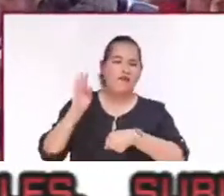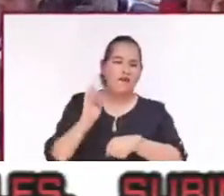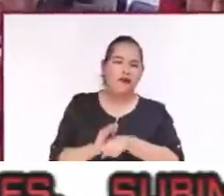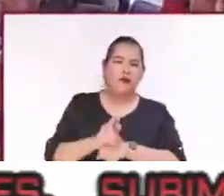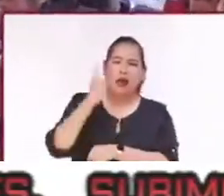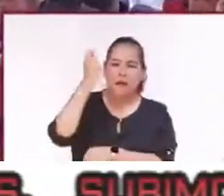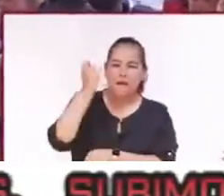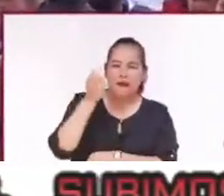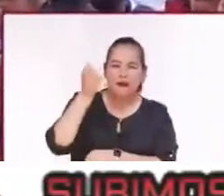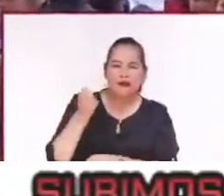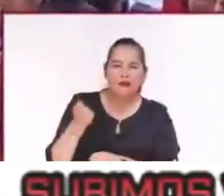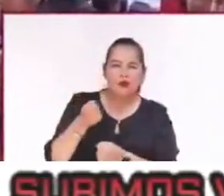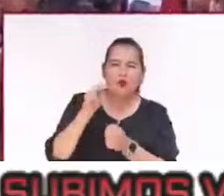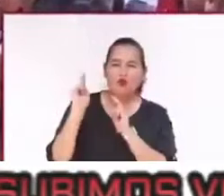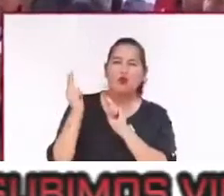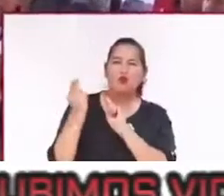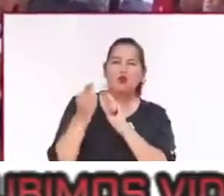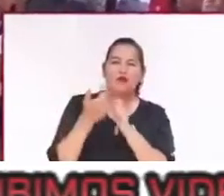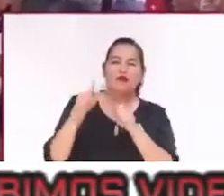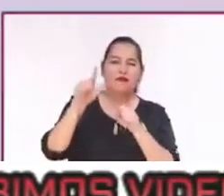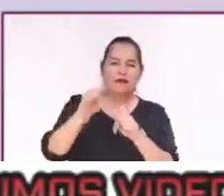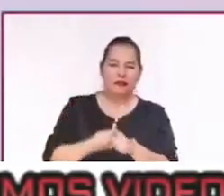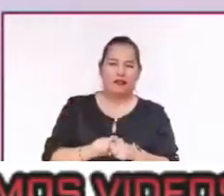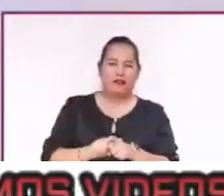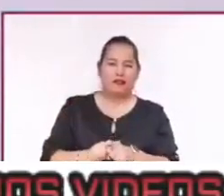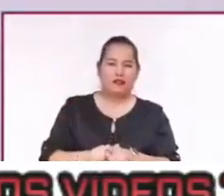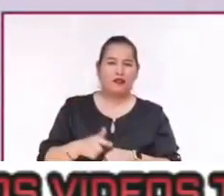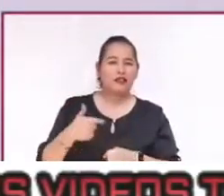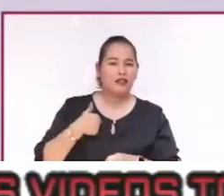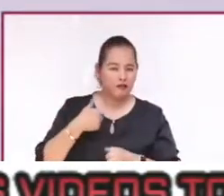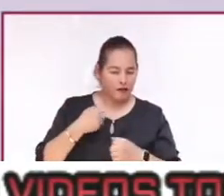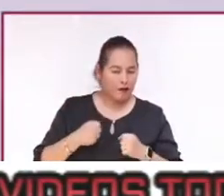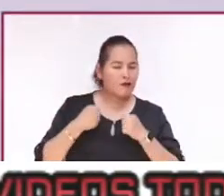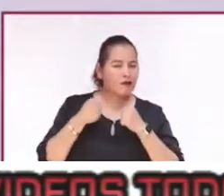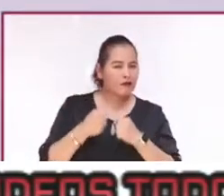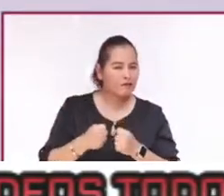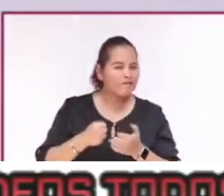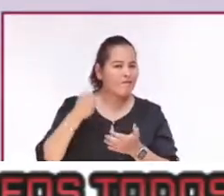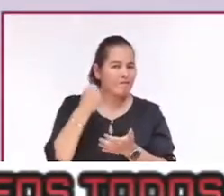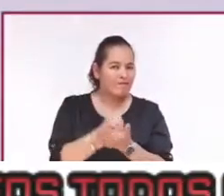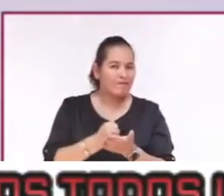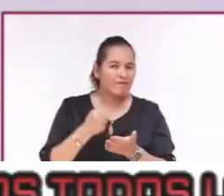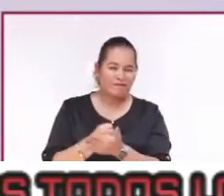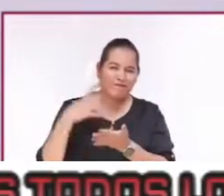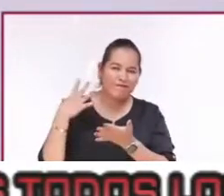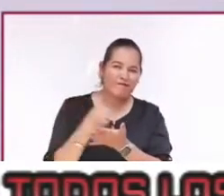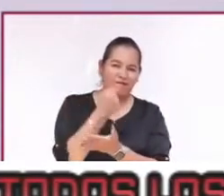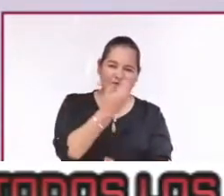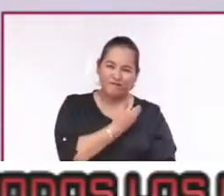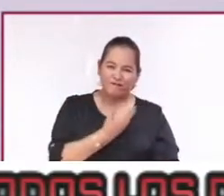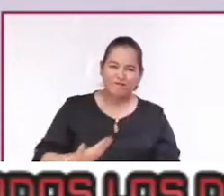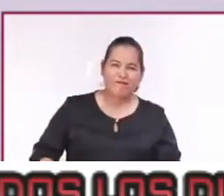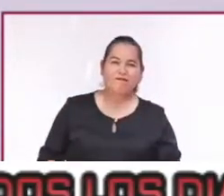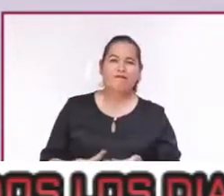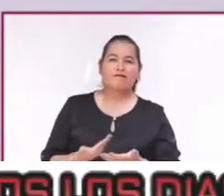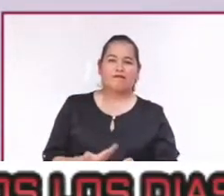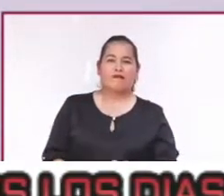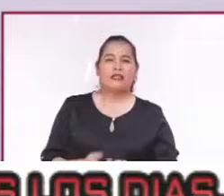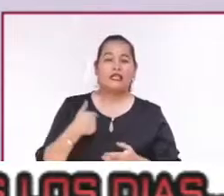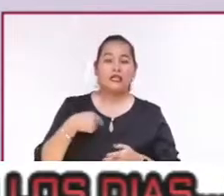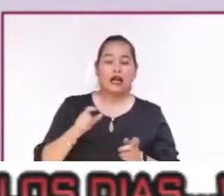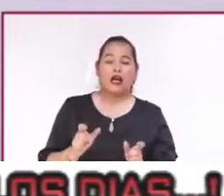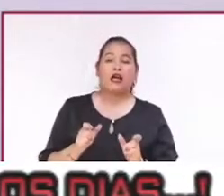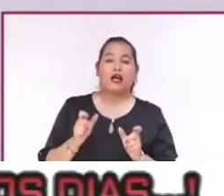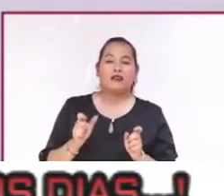mayor. Y vamos a garantizar, porque de que vamos a llegar al gobierno y vamos a garantizar su